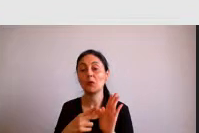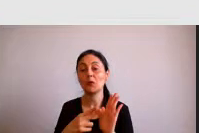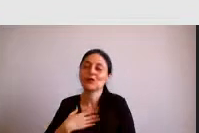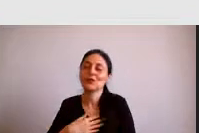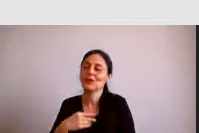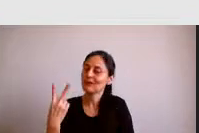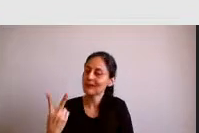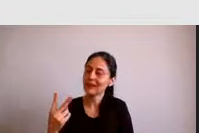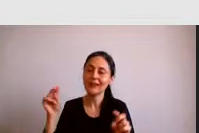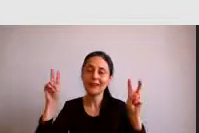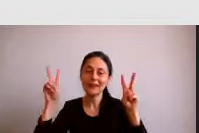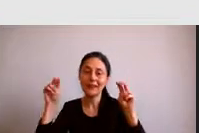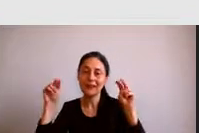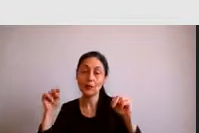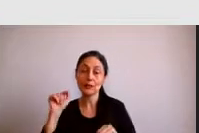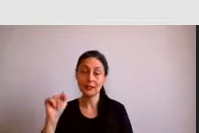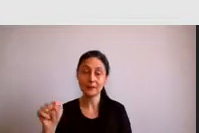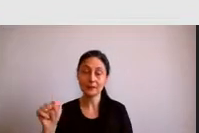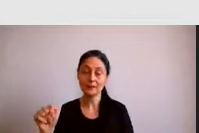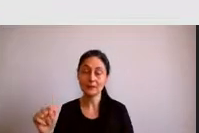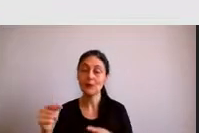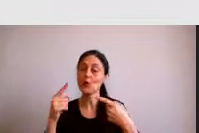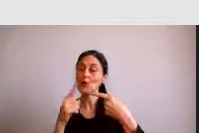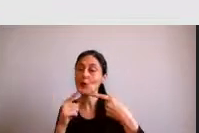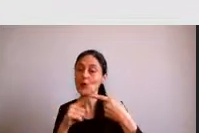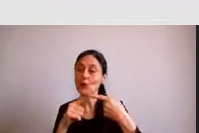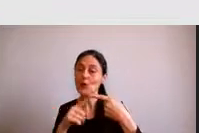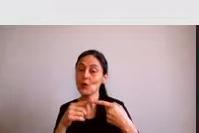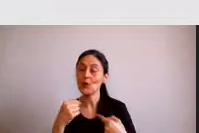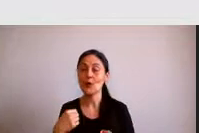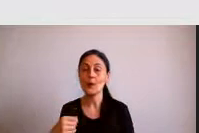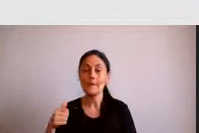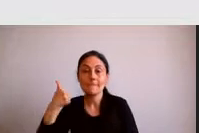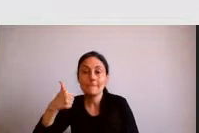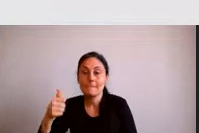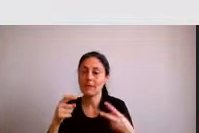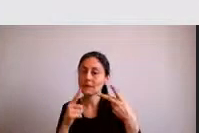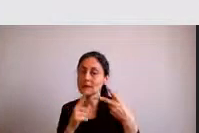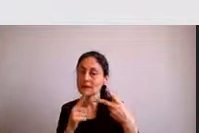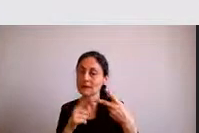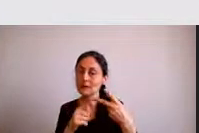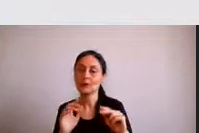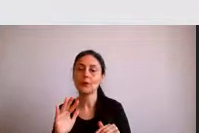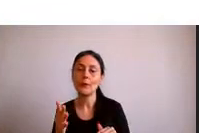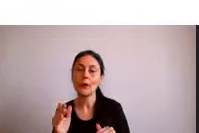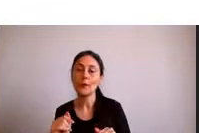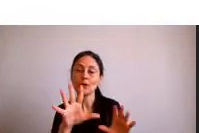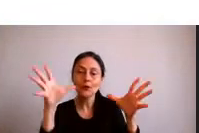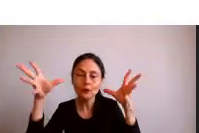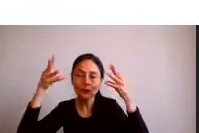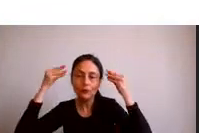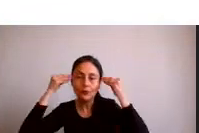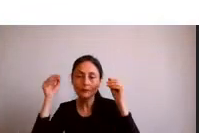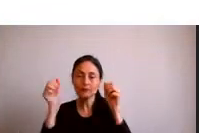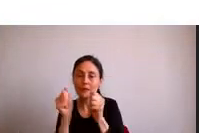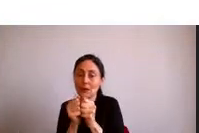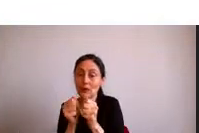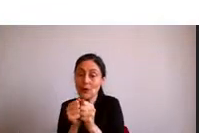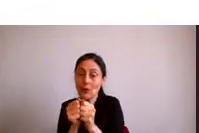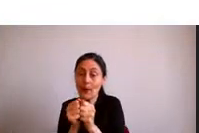uno es el que yo manejo muy bien y el resto es más bien de lo que yo absorbo de mis colegas y compañeros de trabajo.